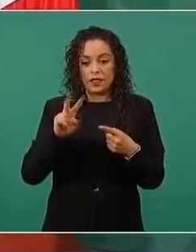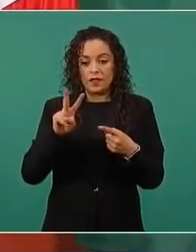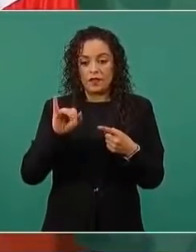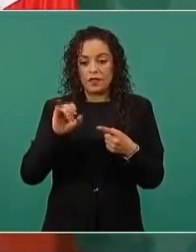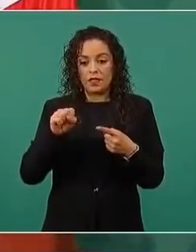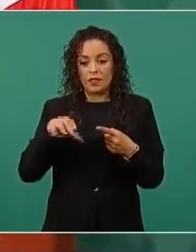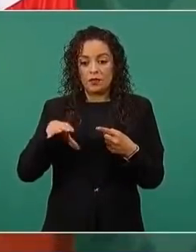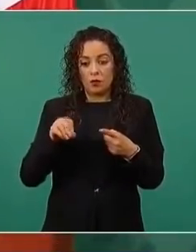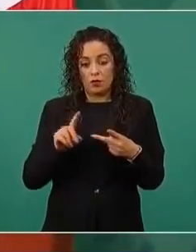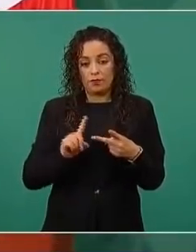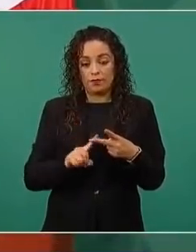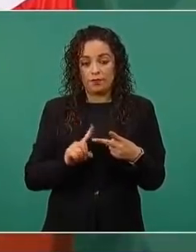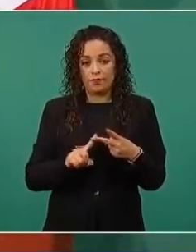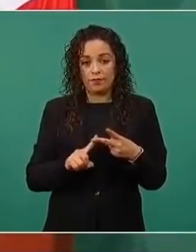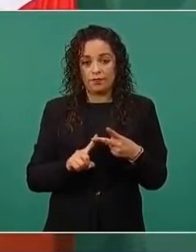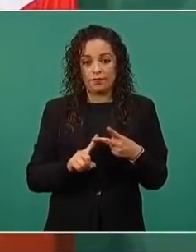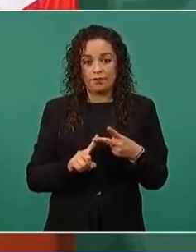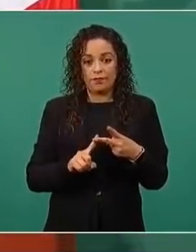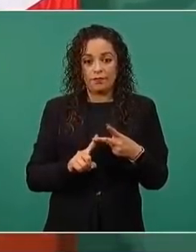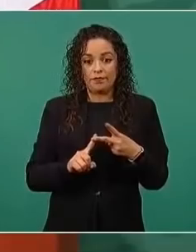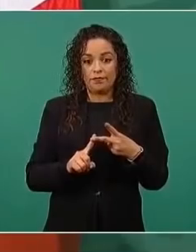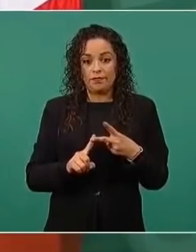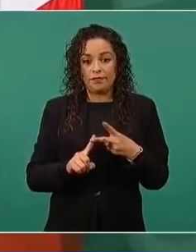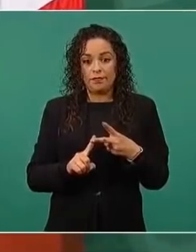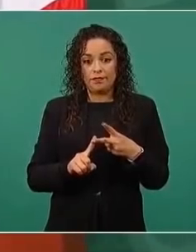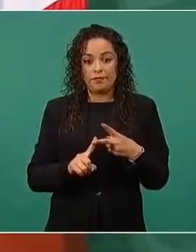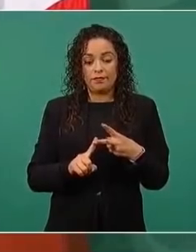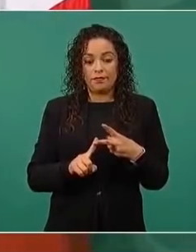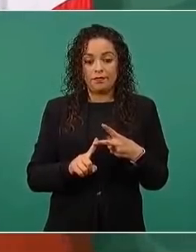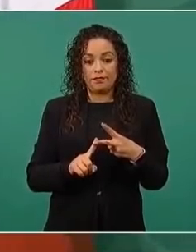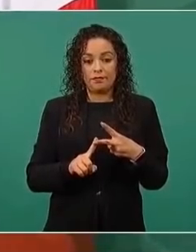que se tenga un tronco común